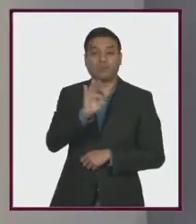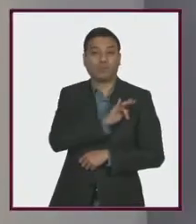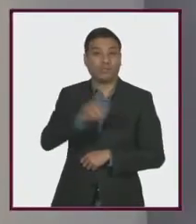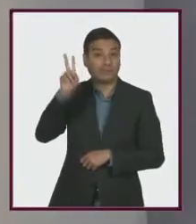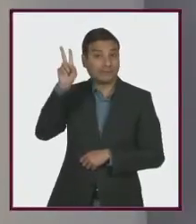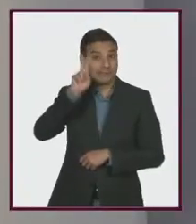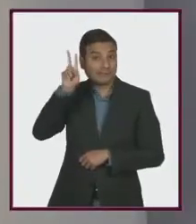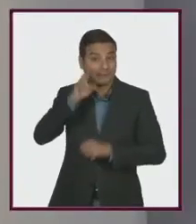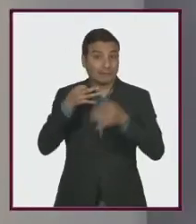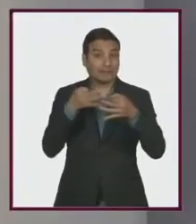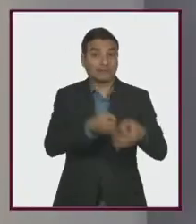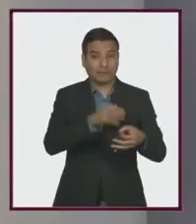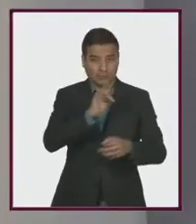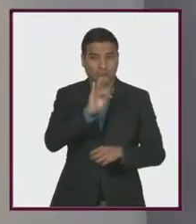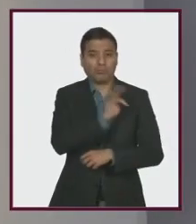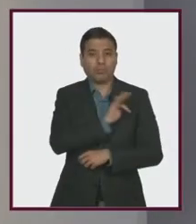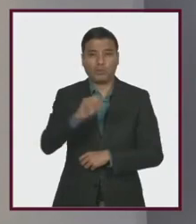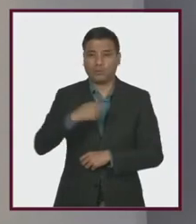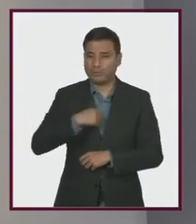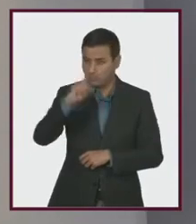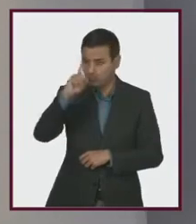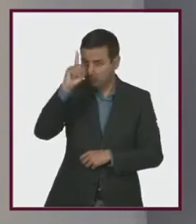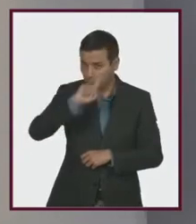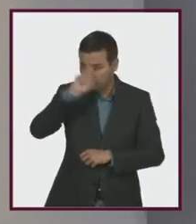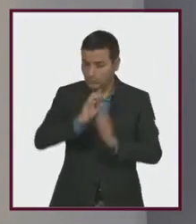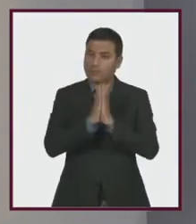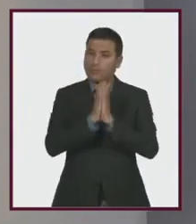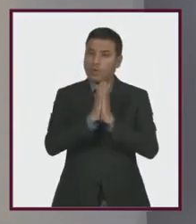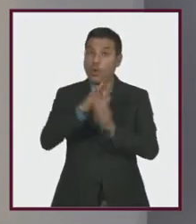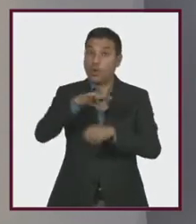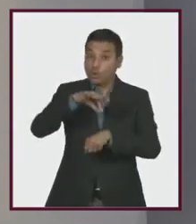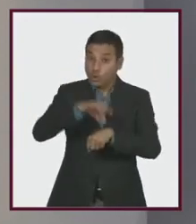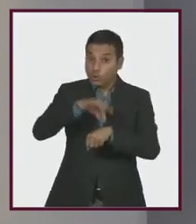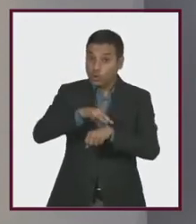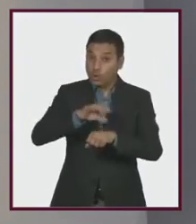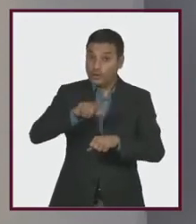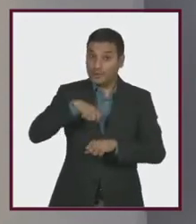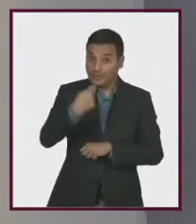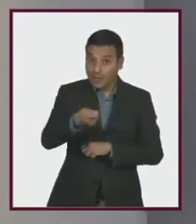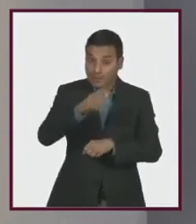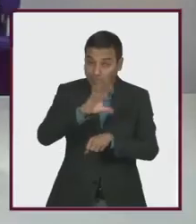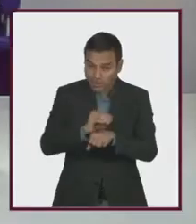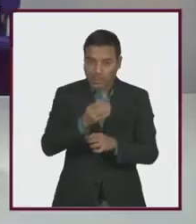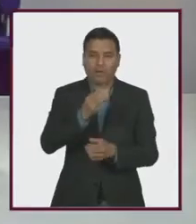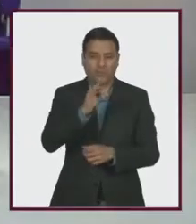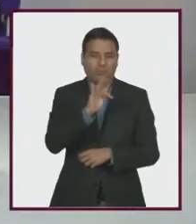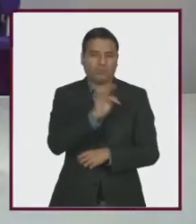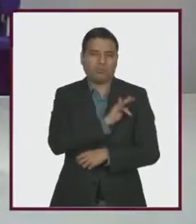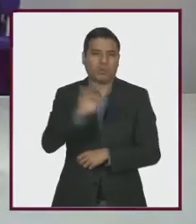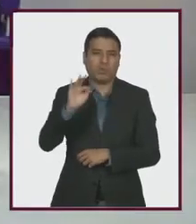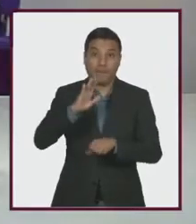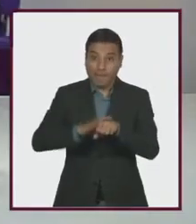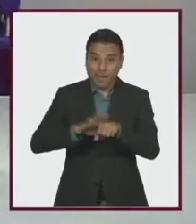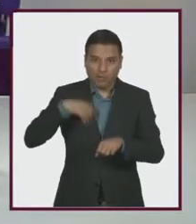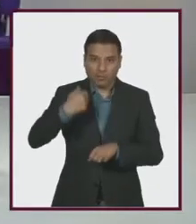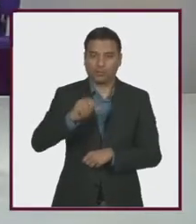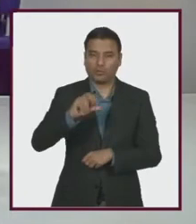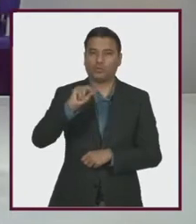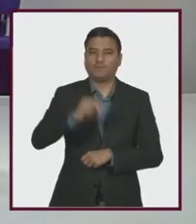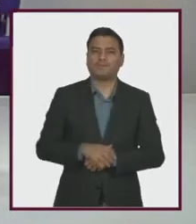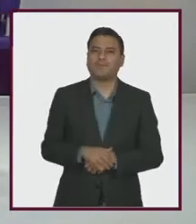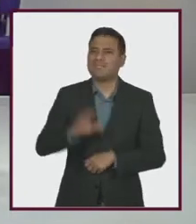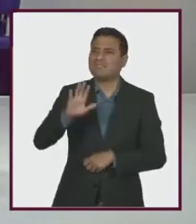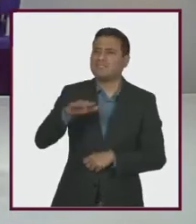lo que se recomienda es que se tomen solo bajo prescripción médica, que no se abuse de ellos. Doctora Paulina Vázquez, ¿cuál es la vía de administración más